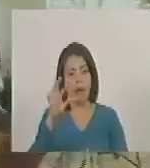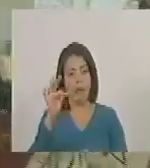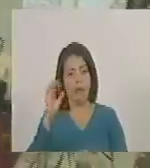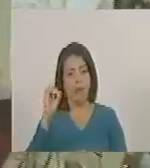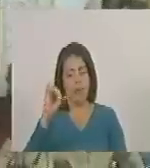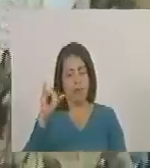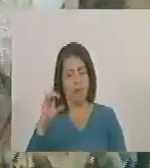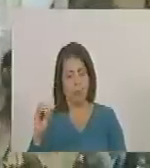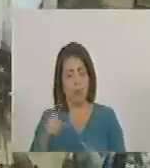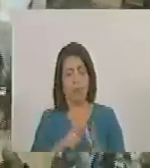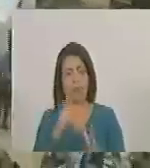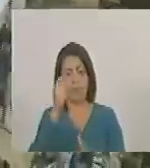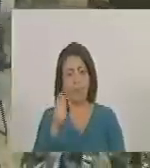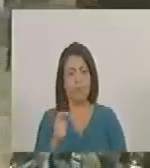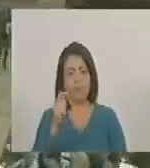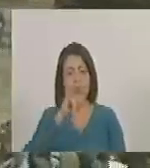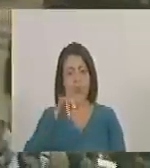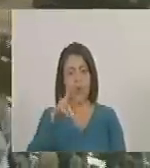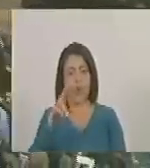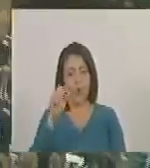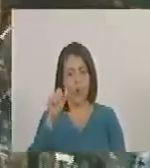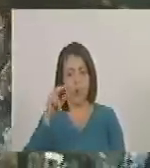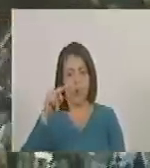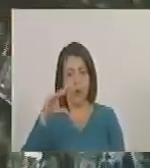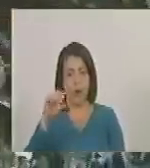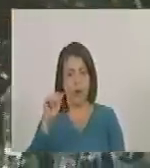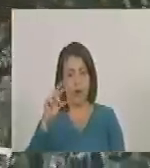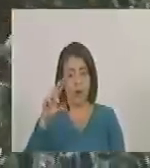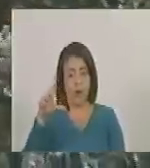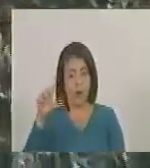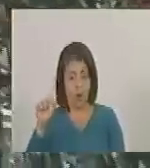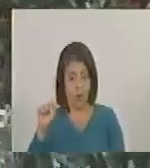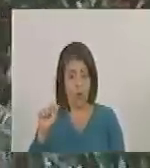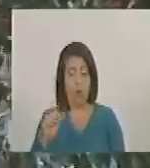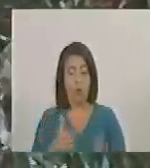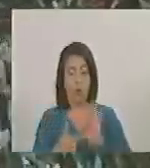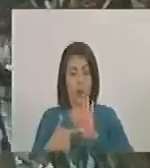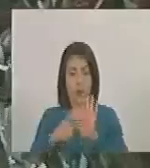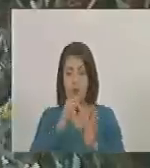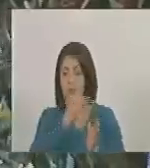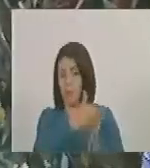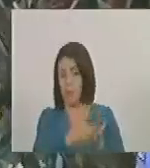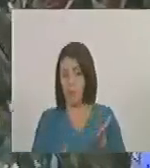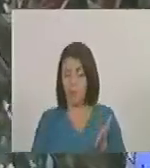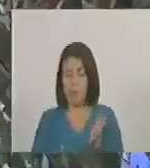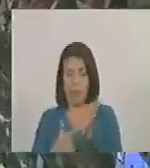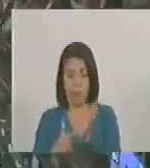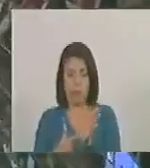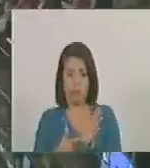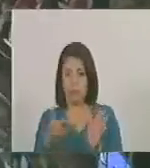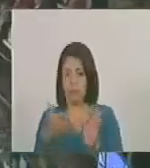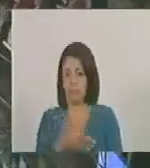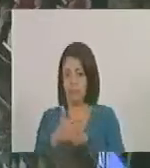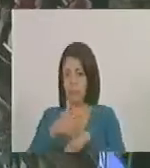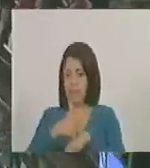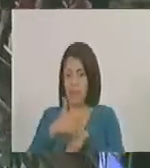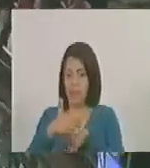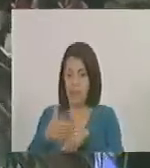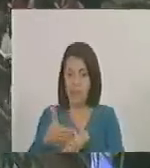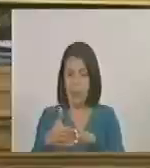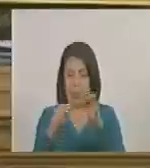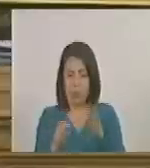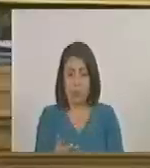Campos y el diputado Juan Carlos Alvarado, para que presenten informe en el lapso